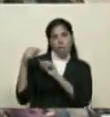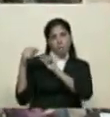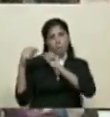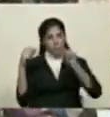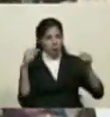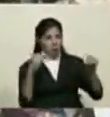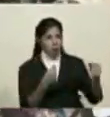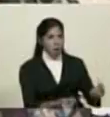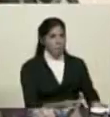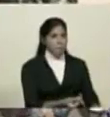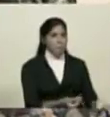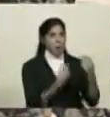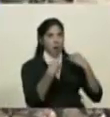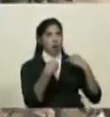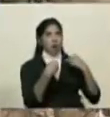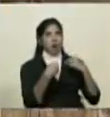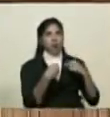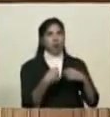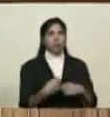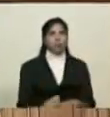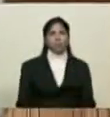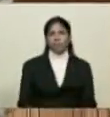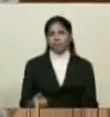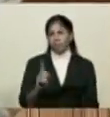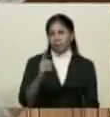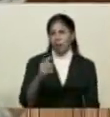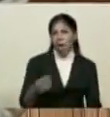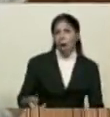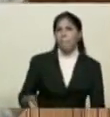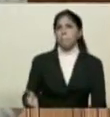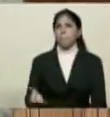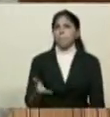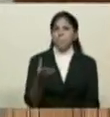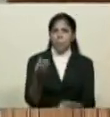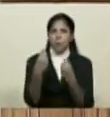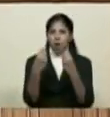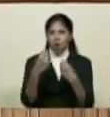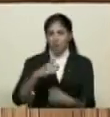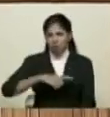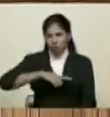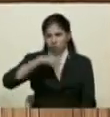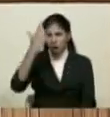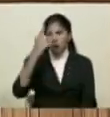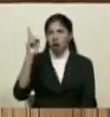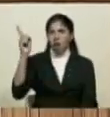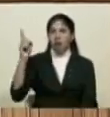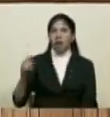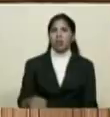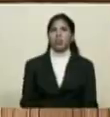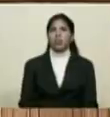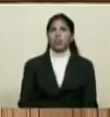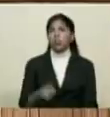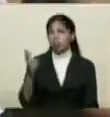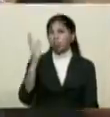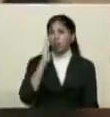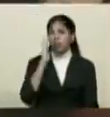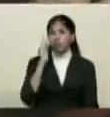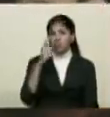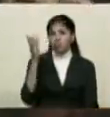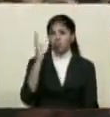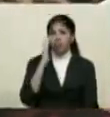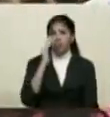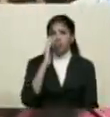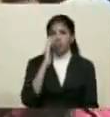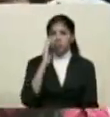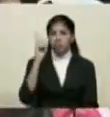en Miami, vengan acá y pónganse a derecho, no sean cobardes. Y ellos saben a quiénes me refiero. Ellos saben que yo sé.